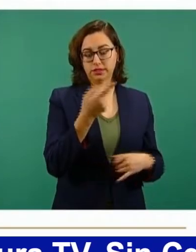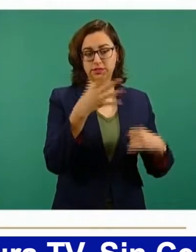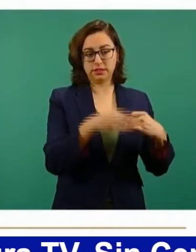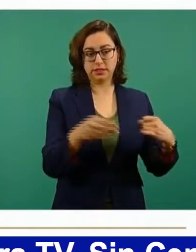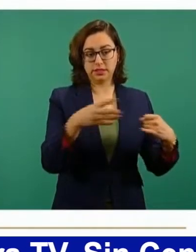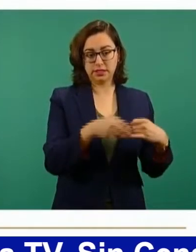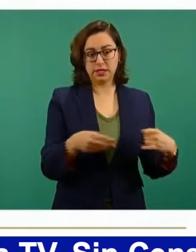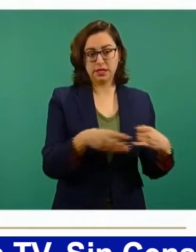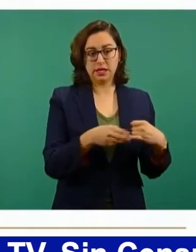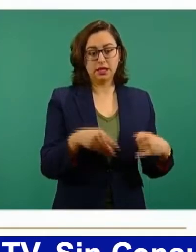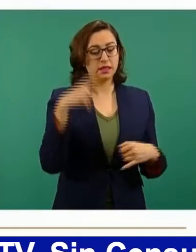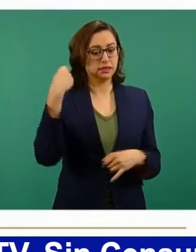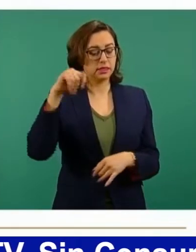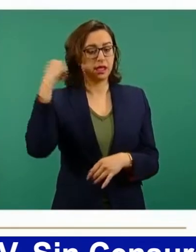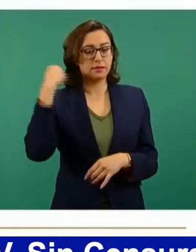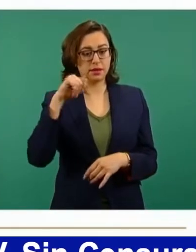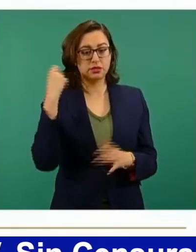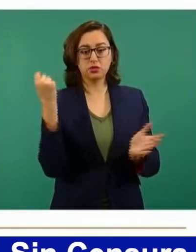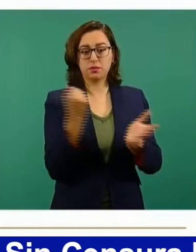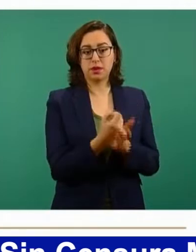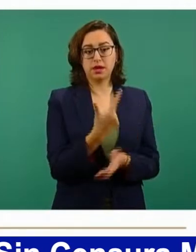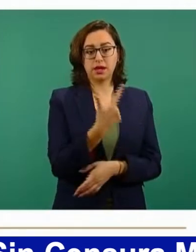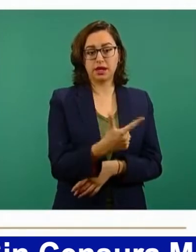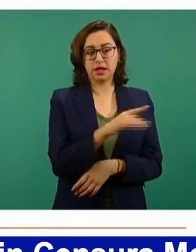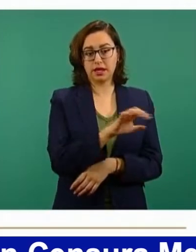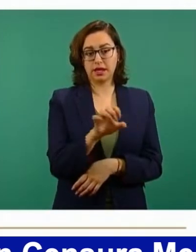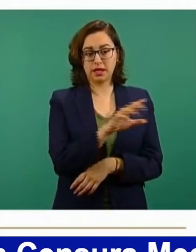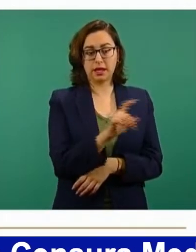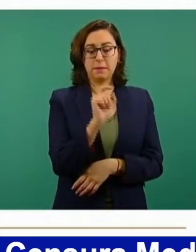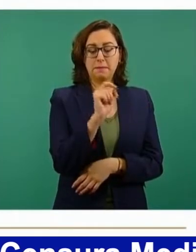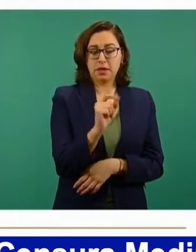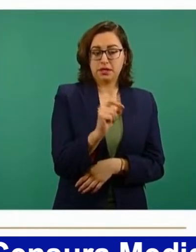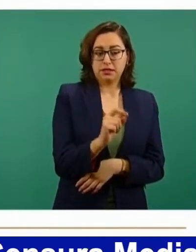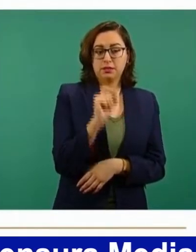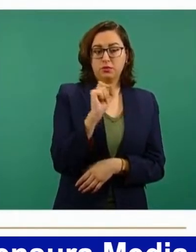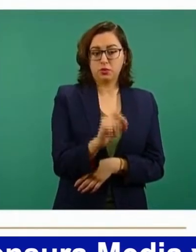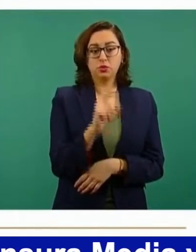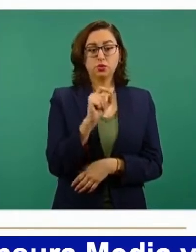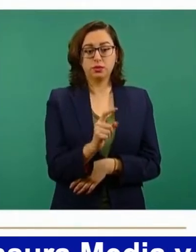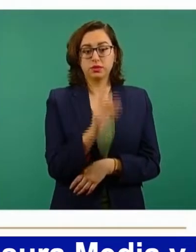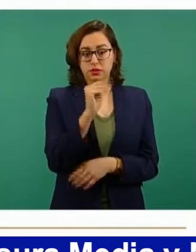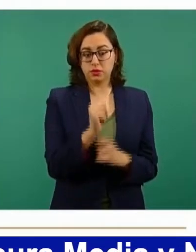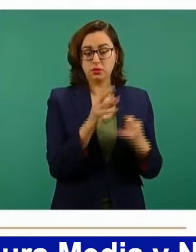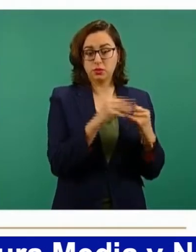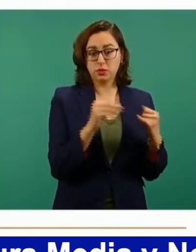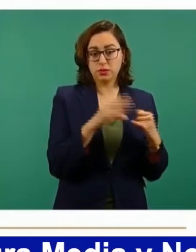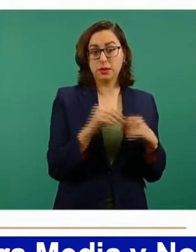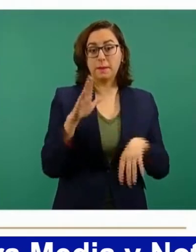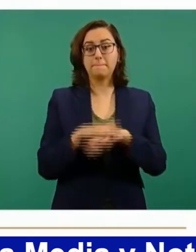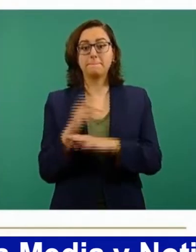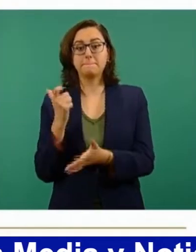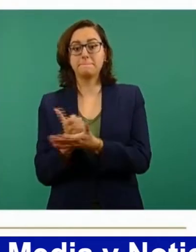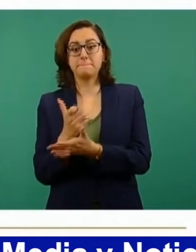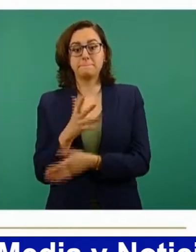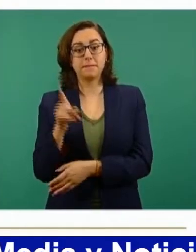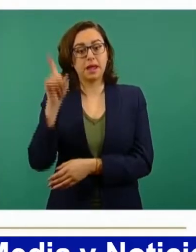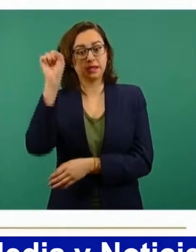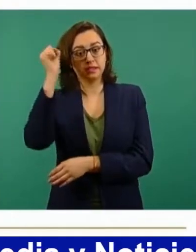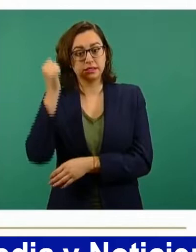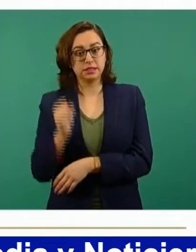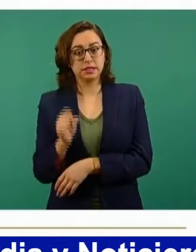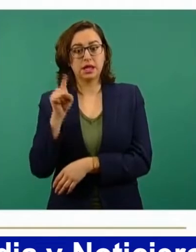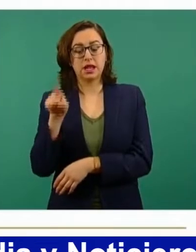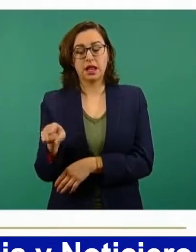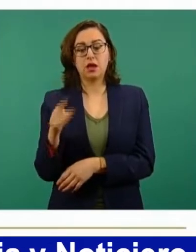20 pesos con 25 centavos y en Centro Tabasco por G500 en 20 pesos con 29 centavos. La más cara en Culiacán, Sinaloa por la